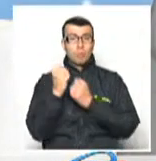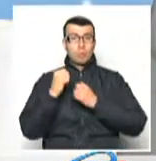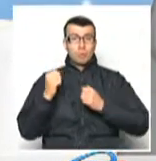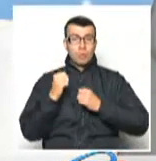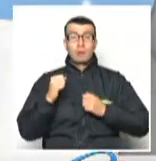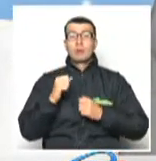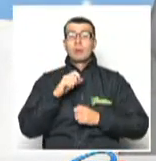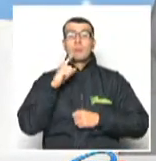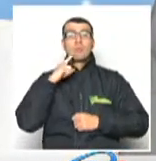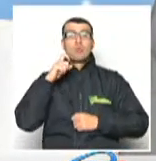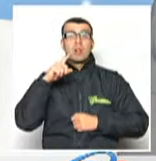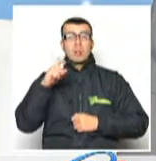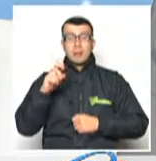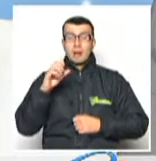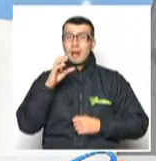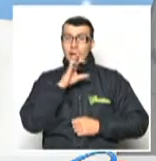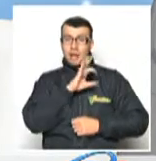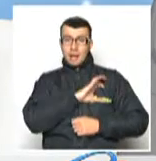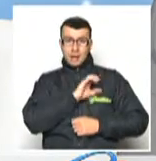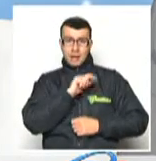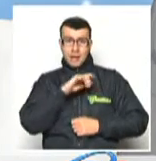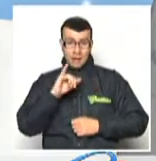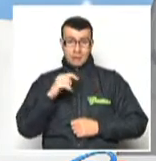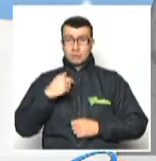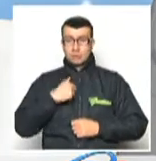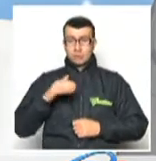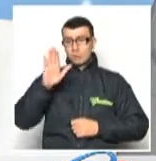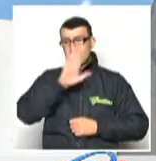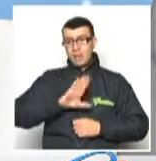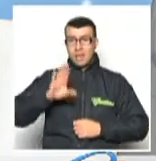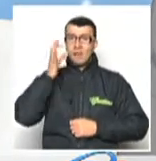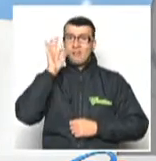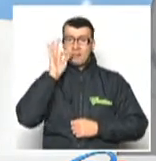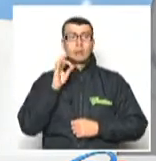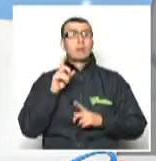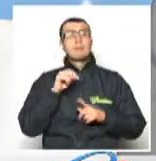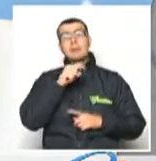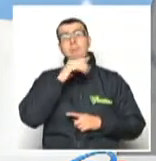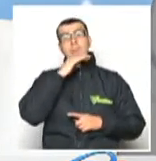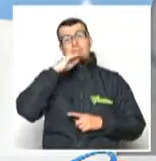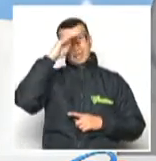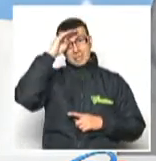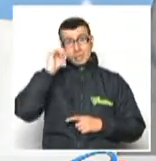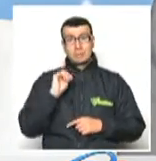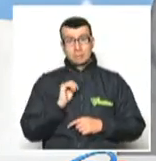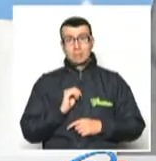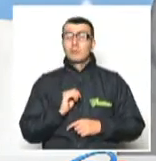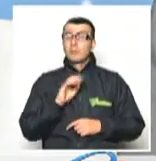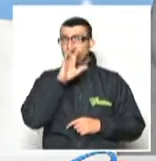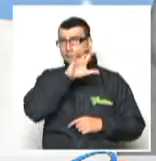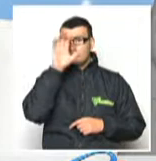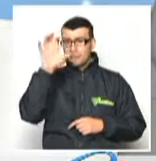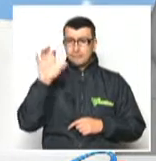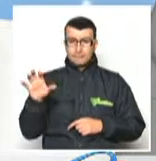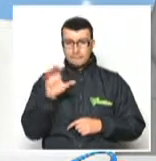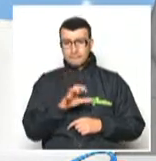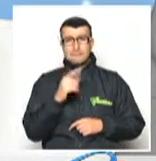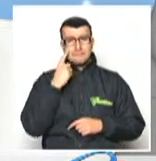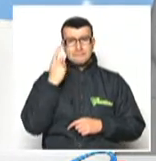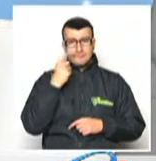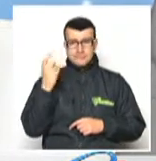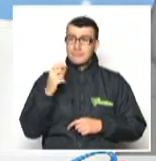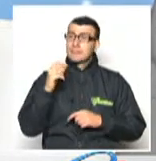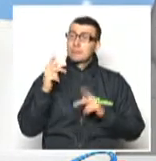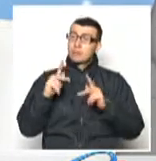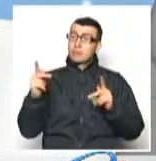yo soy el que manejo el eje cafetero, y Medellín. Tenemos un grupo grande en Colombia y estamos tratando de conseguir más gente en Colombia que sea parte de nuestro